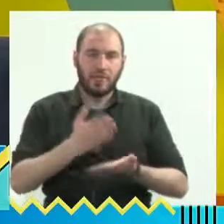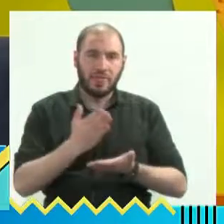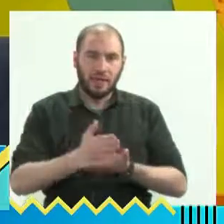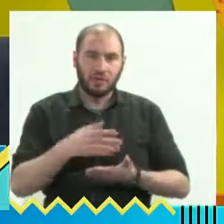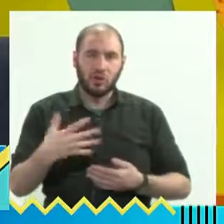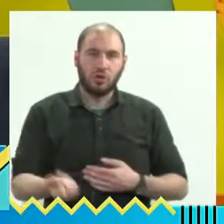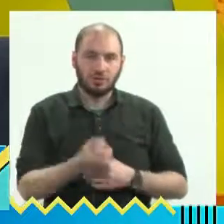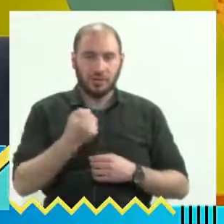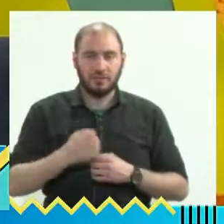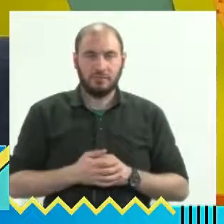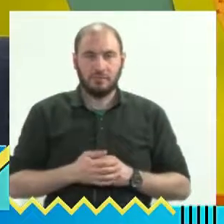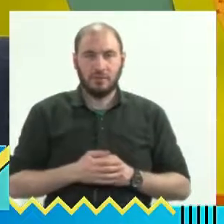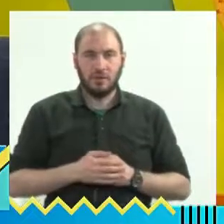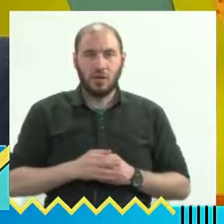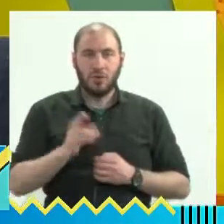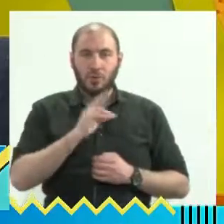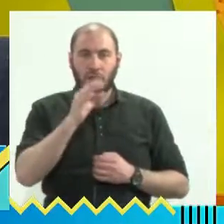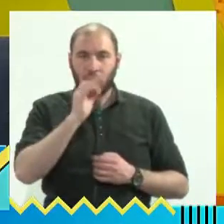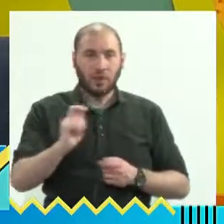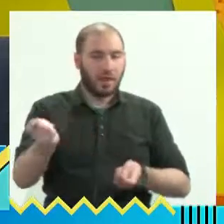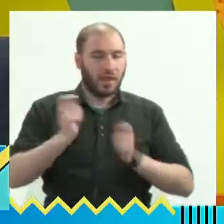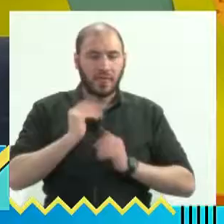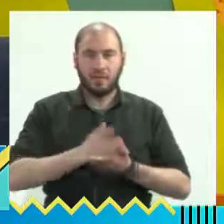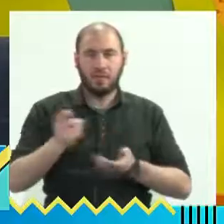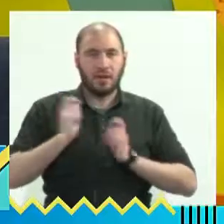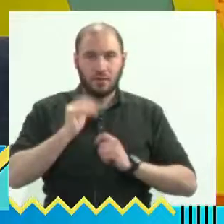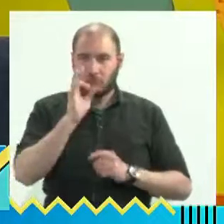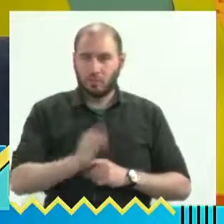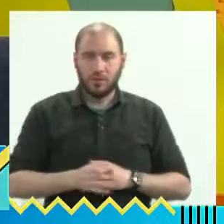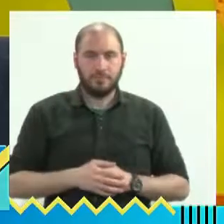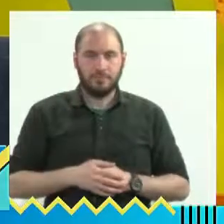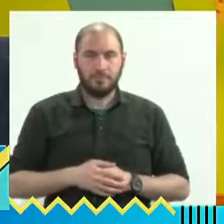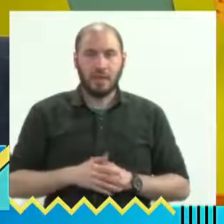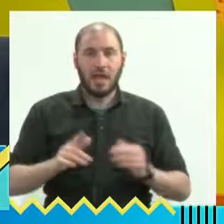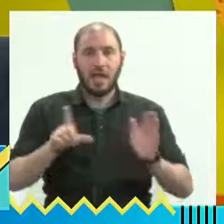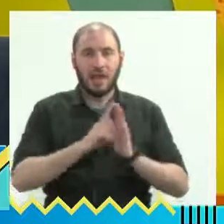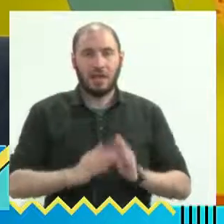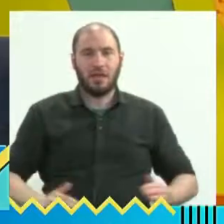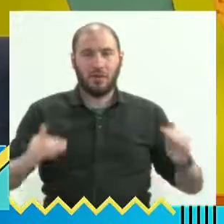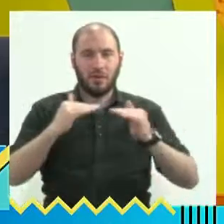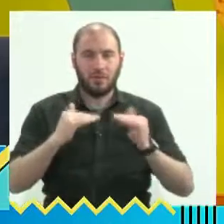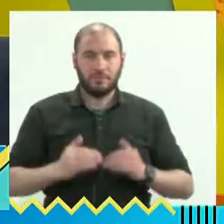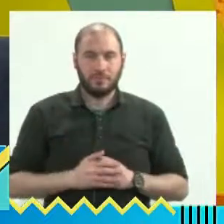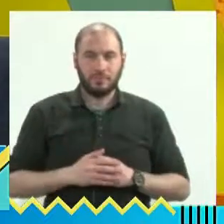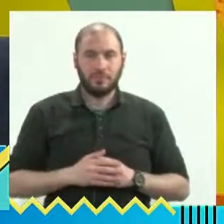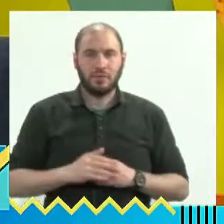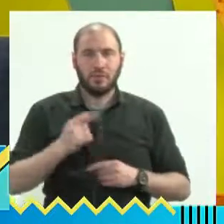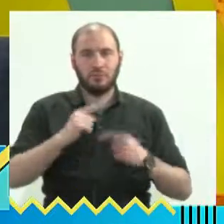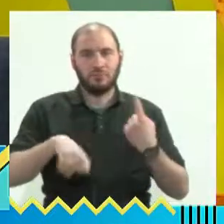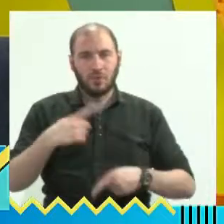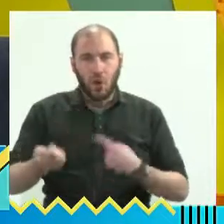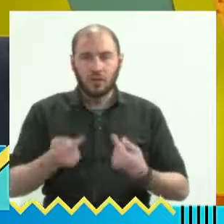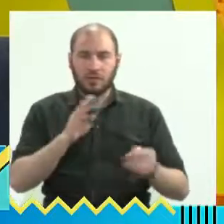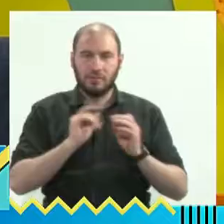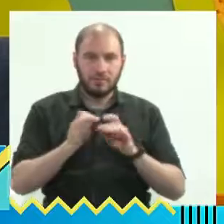y a conquistarlos. Jamás a las mujeres nos han regalado los derechos. Y la ley de paridad y muchas otras cuestiones que se